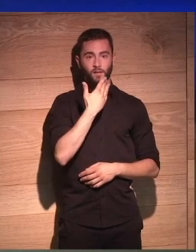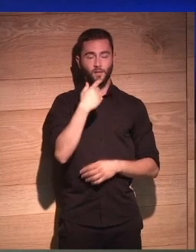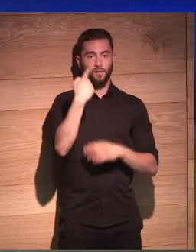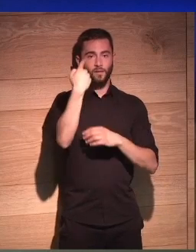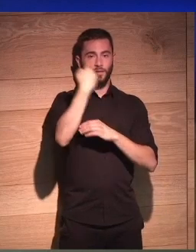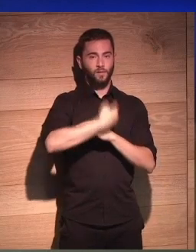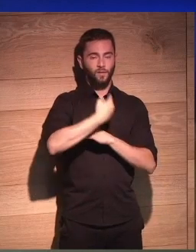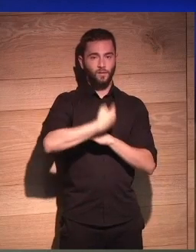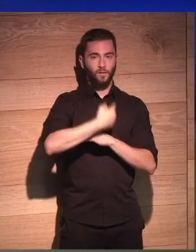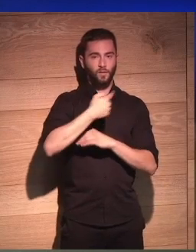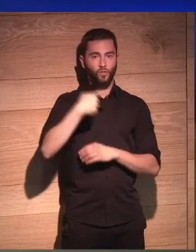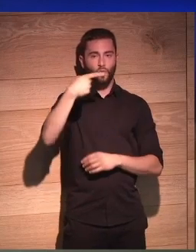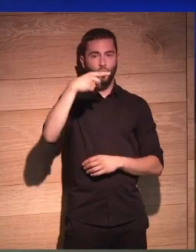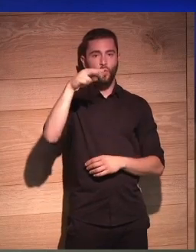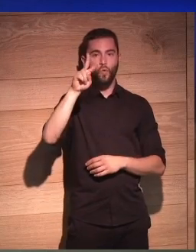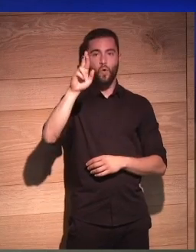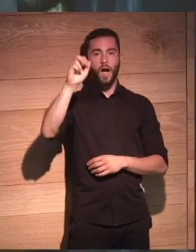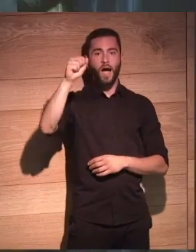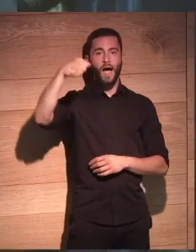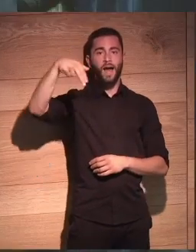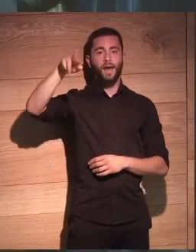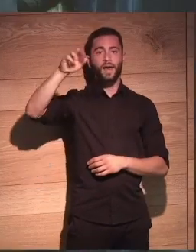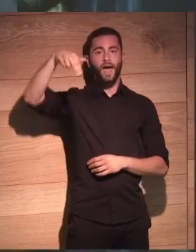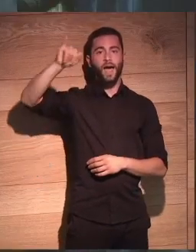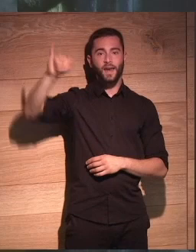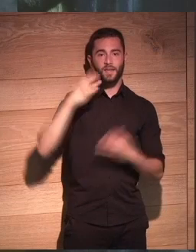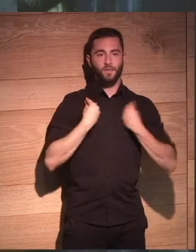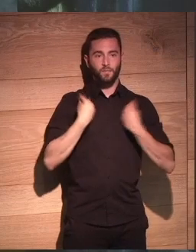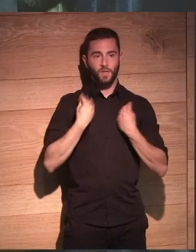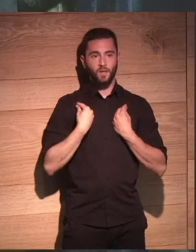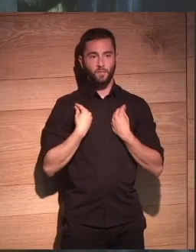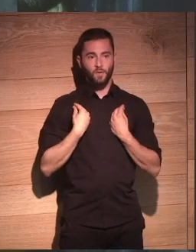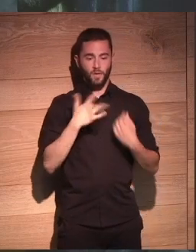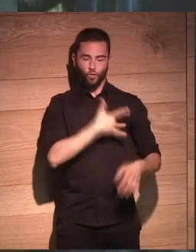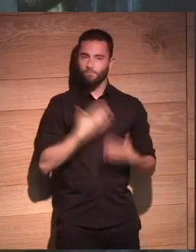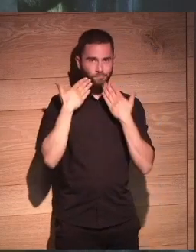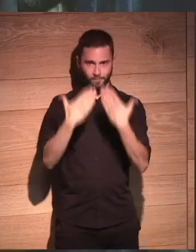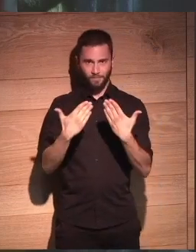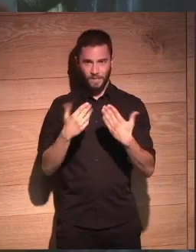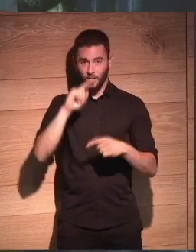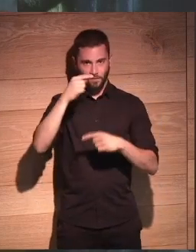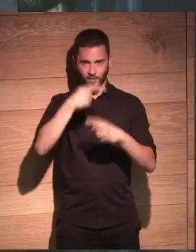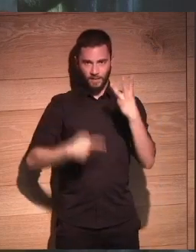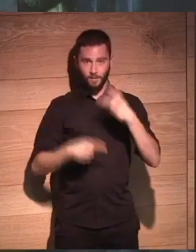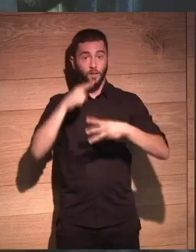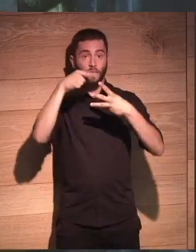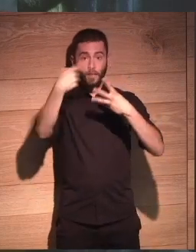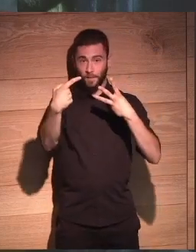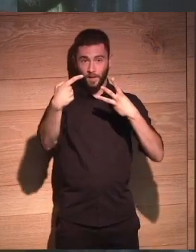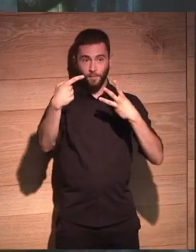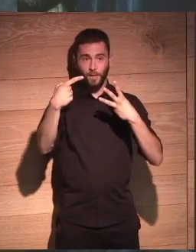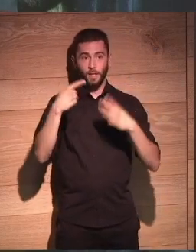ese lugar te agradezco de corazón y simplemente tres cositas. La primera es compartirte